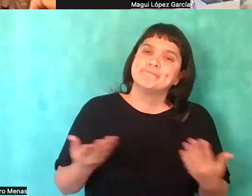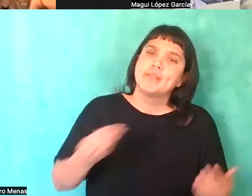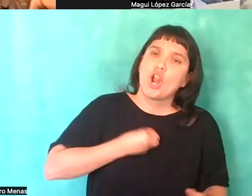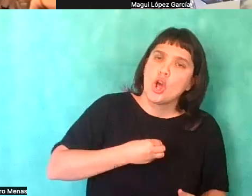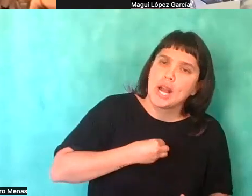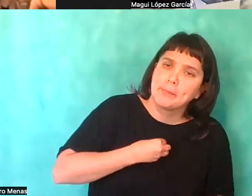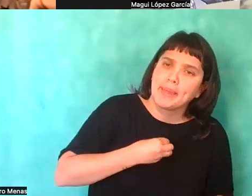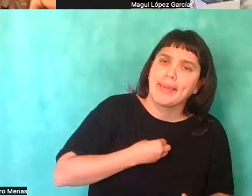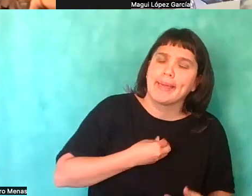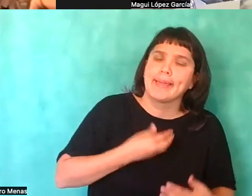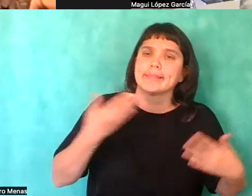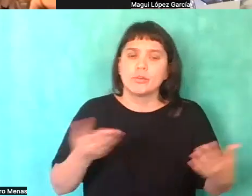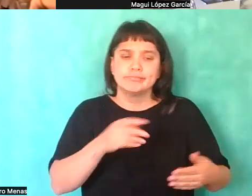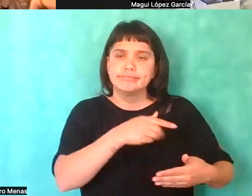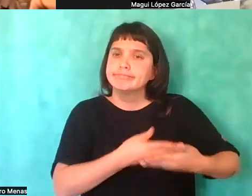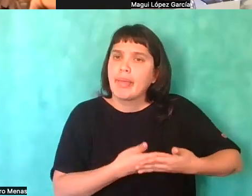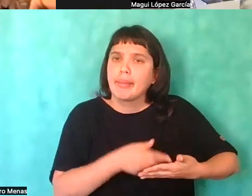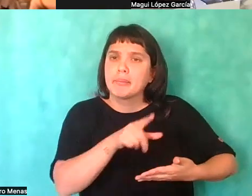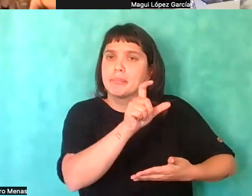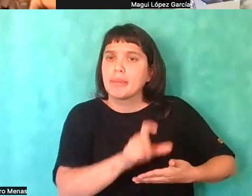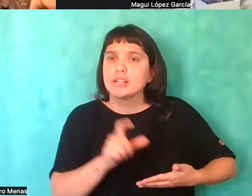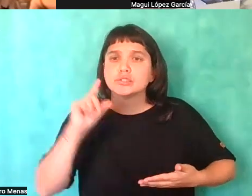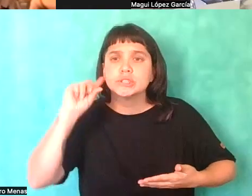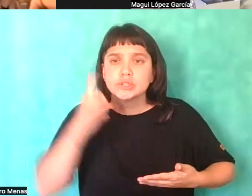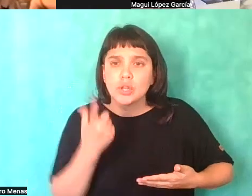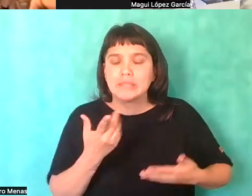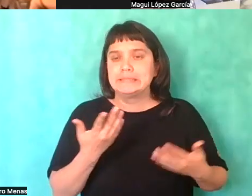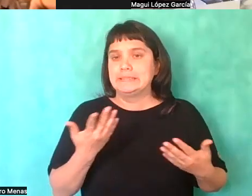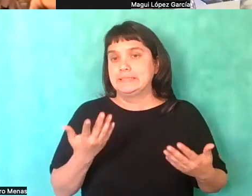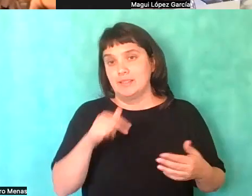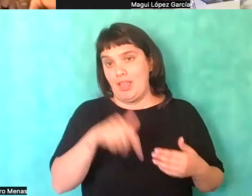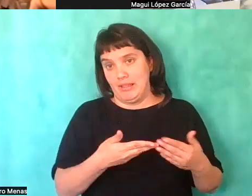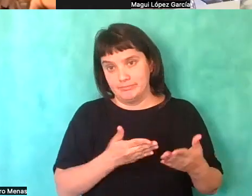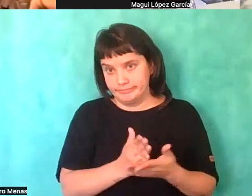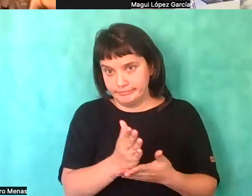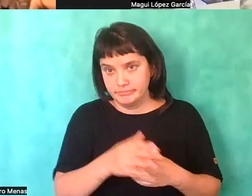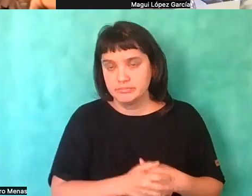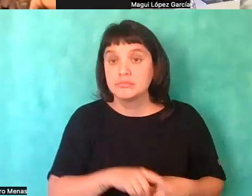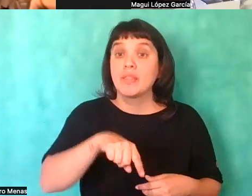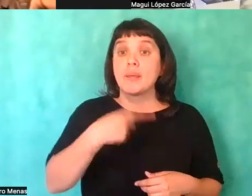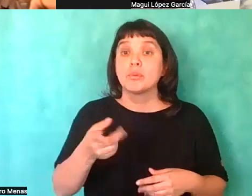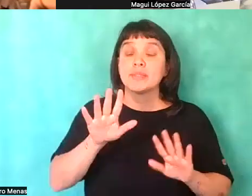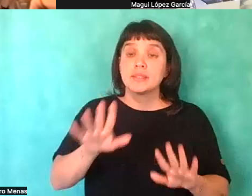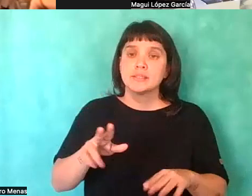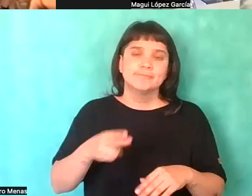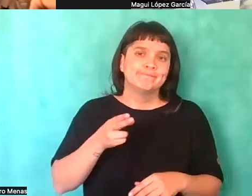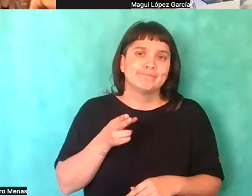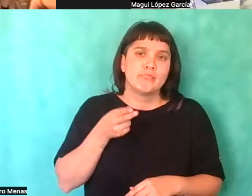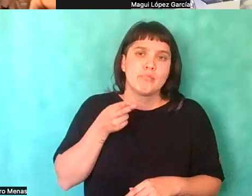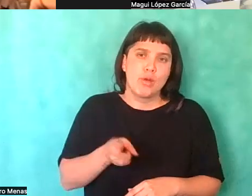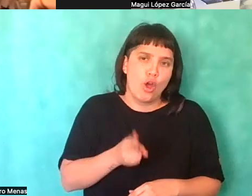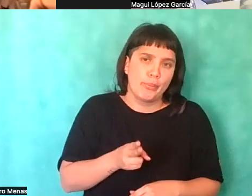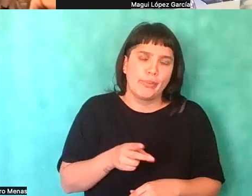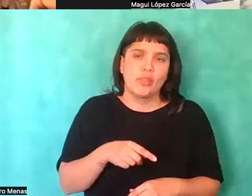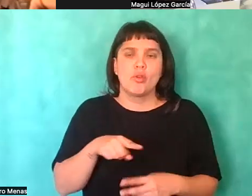una persona sorda, bueno, dicen cosas así de ahí para arriba, y luego desaconsejan o directamente prohíben, en muchos